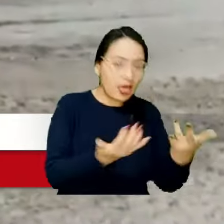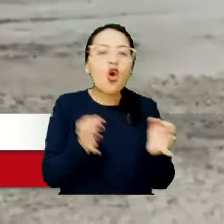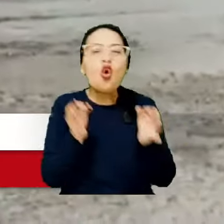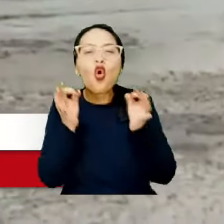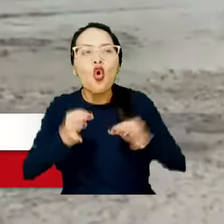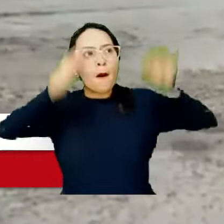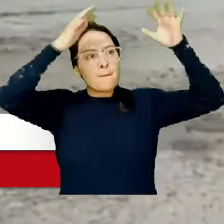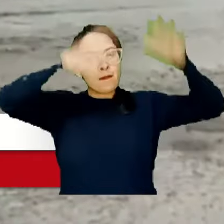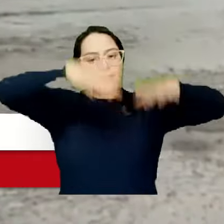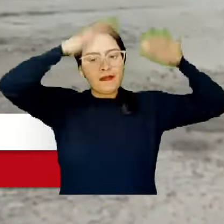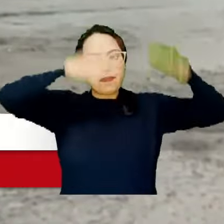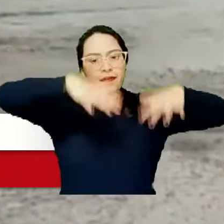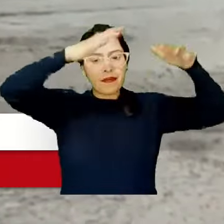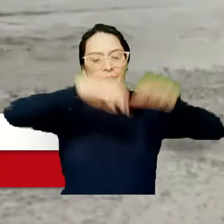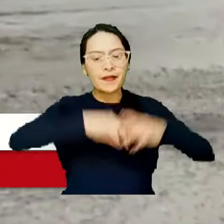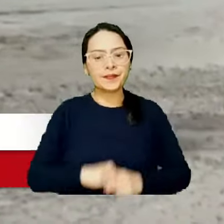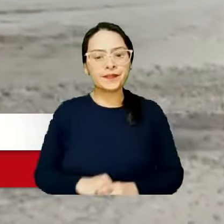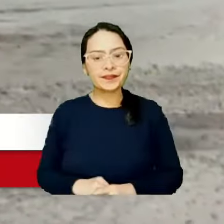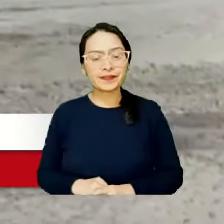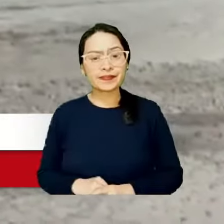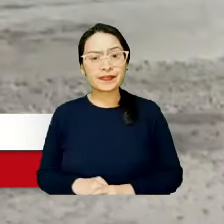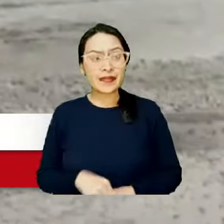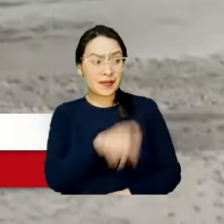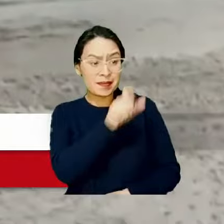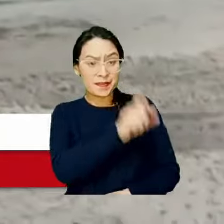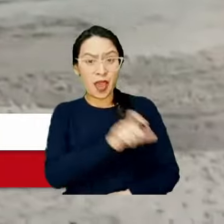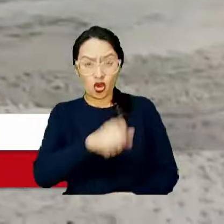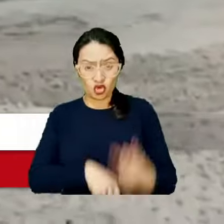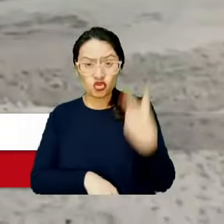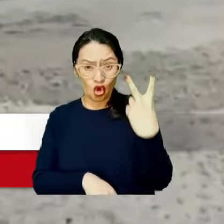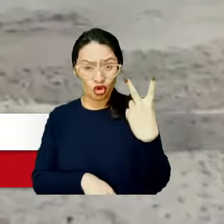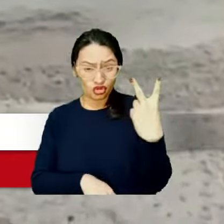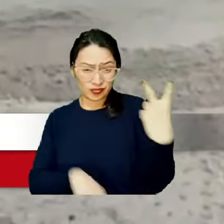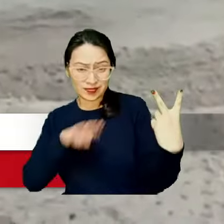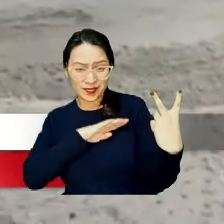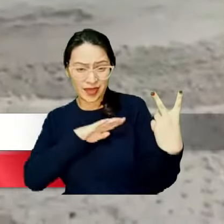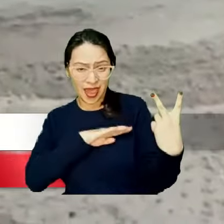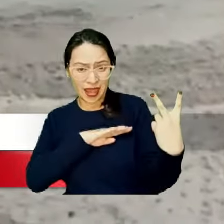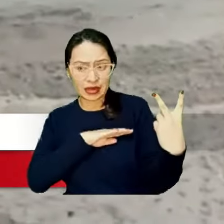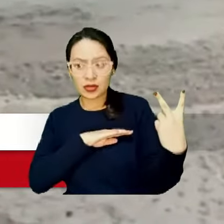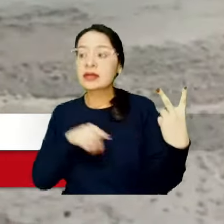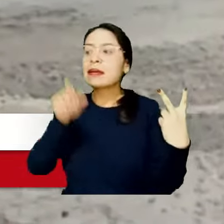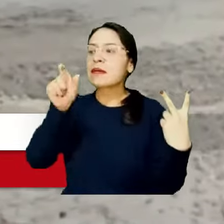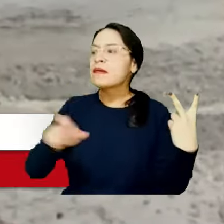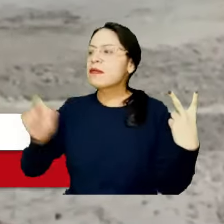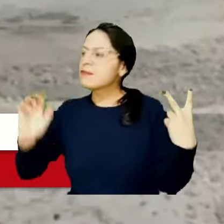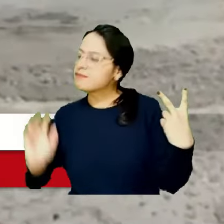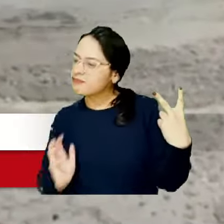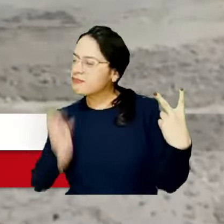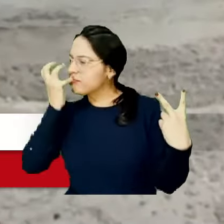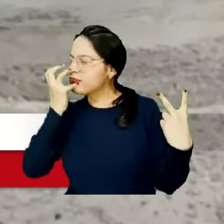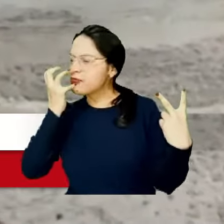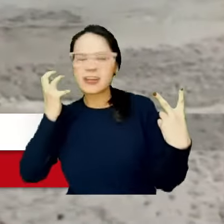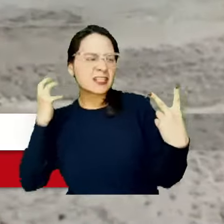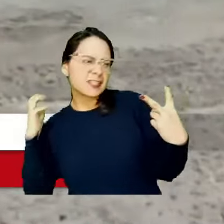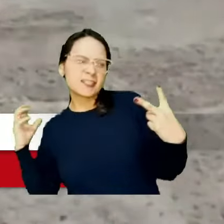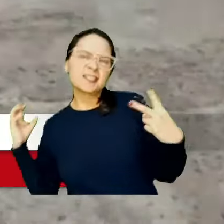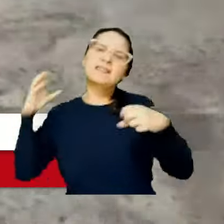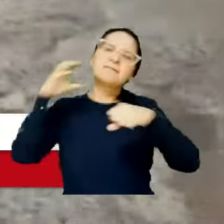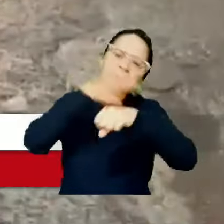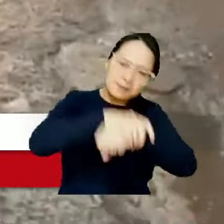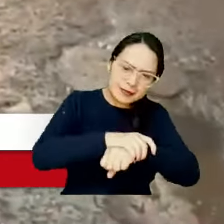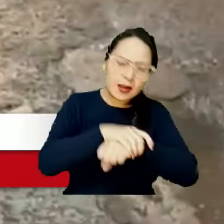y le agarró golpes, le hicieron aquí la justicia, como se dice, del pueblo, Entonces cogieron, le pegaron. De acuerdo